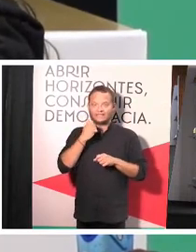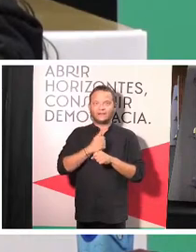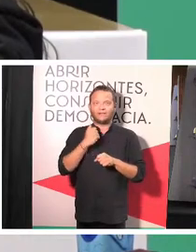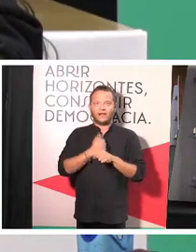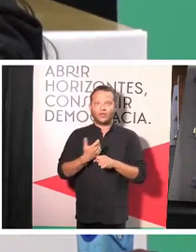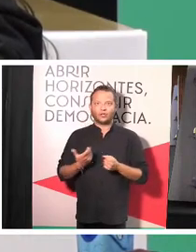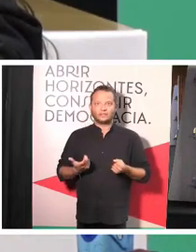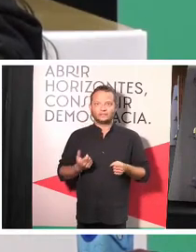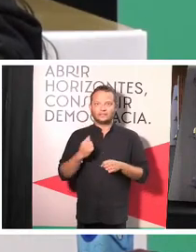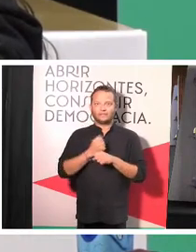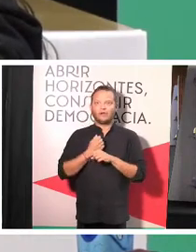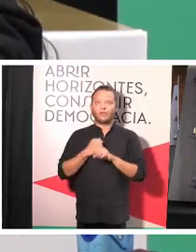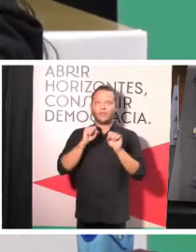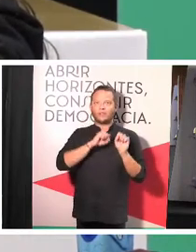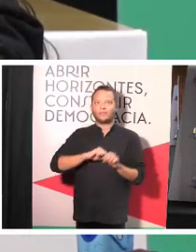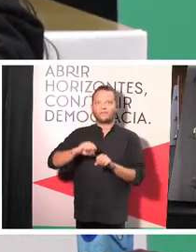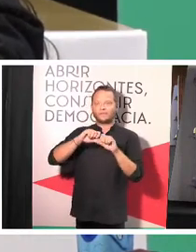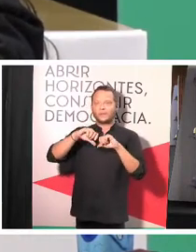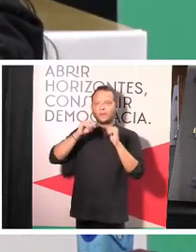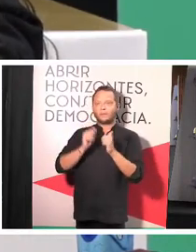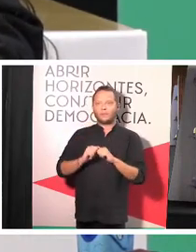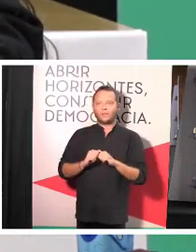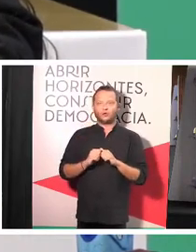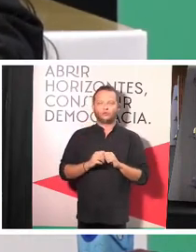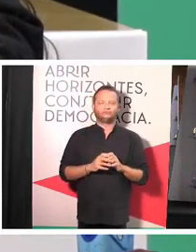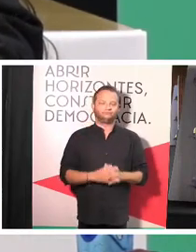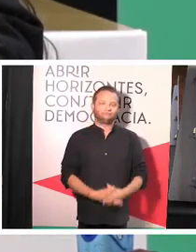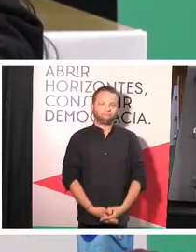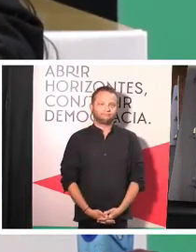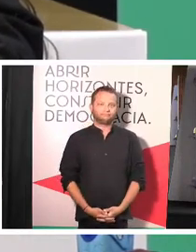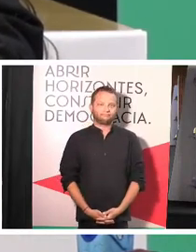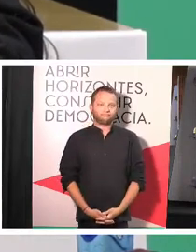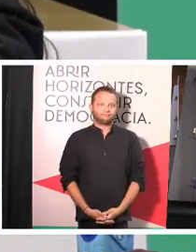trabajadores, ¿no? Que están defendiendo el propio modelo.